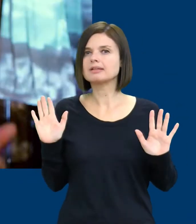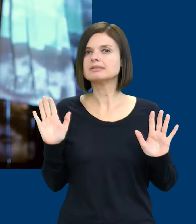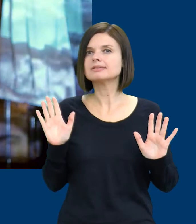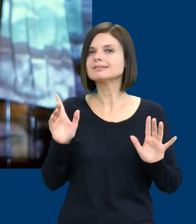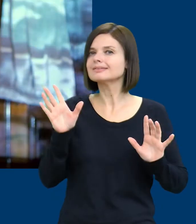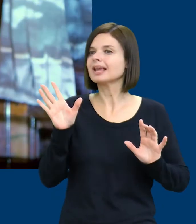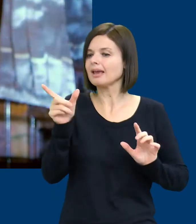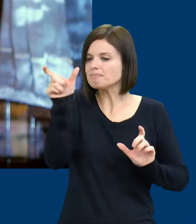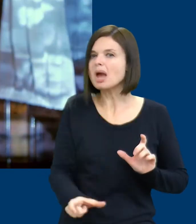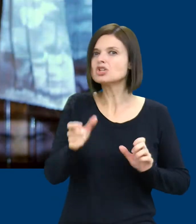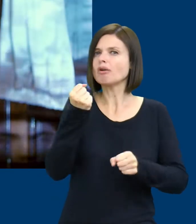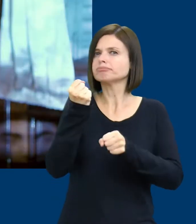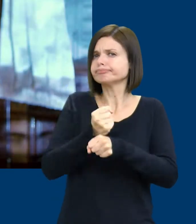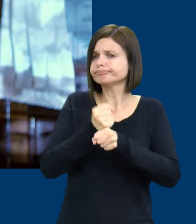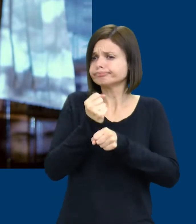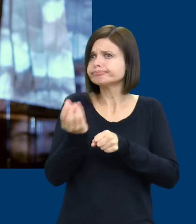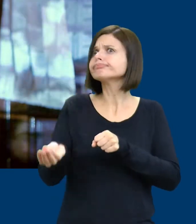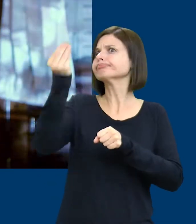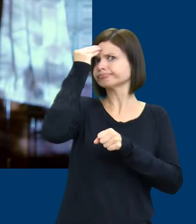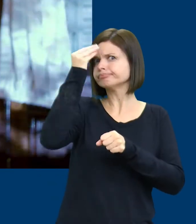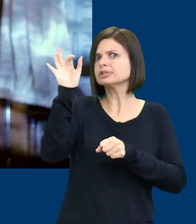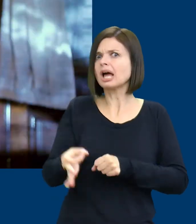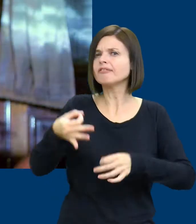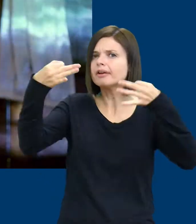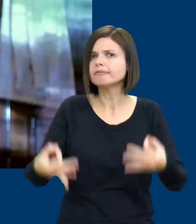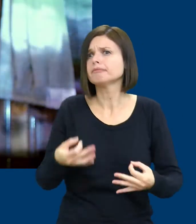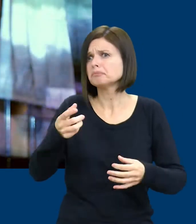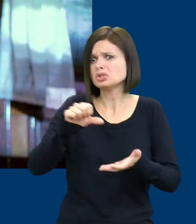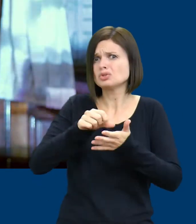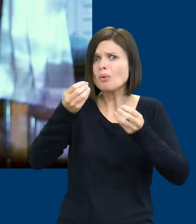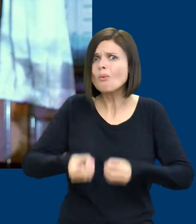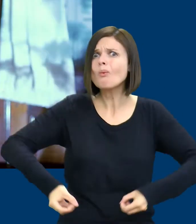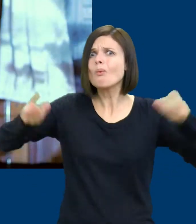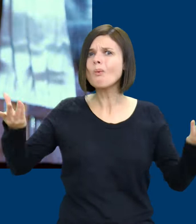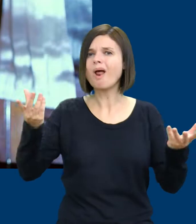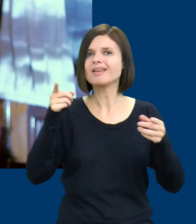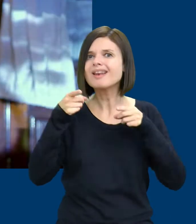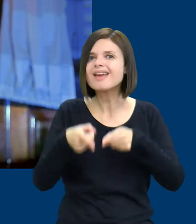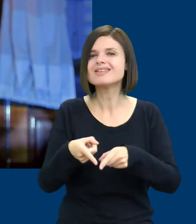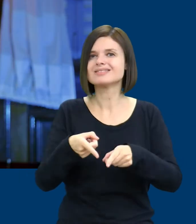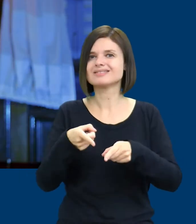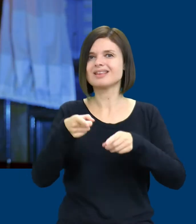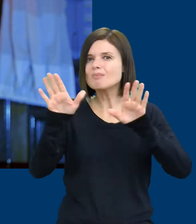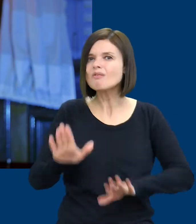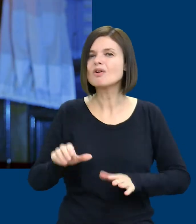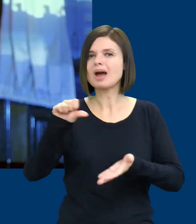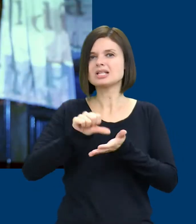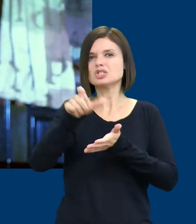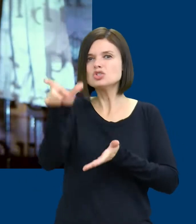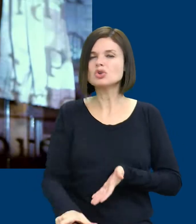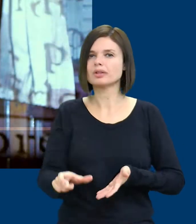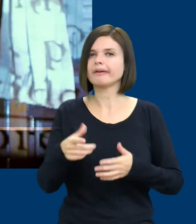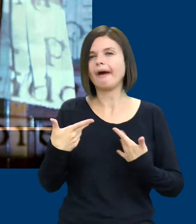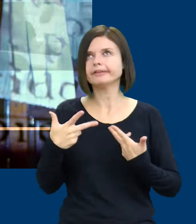van a incorporar al trabajador mismo o a cualquier ciudadano, para formar ciudadanía, que a veces